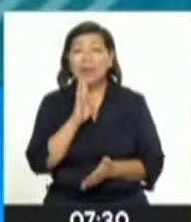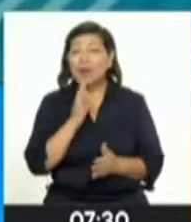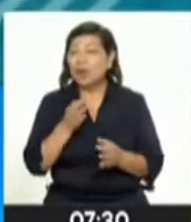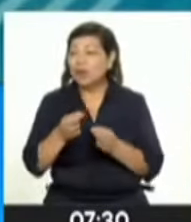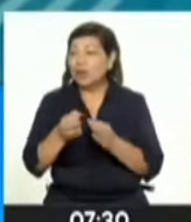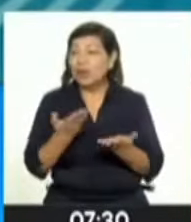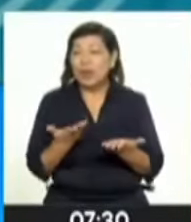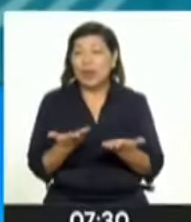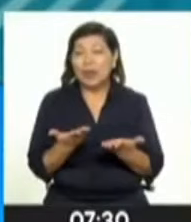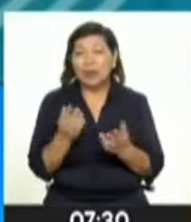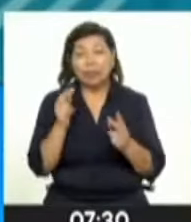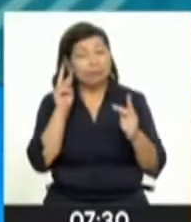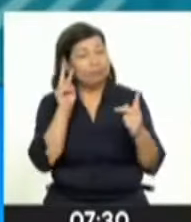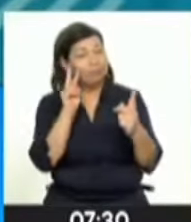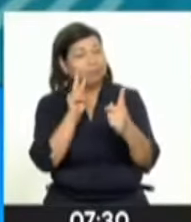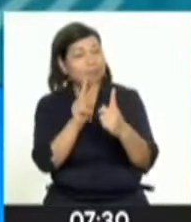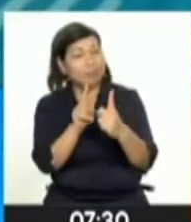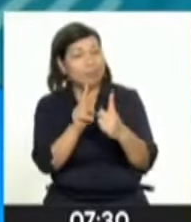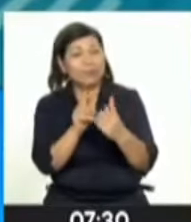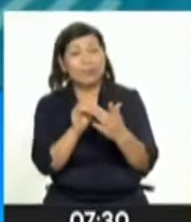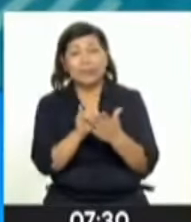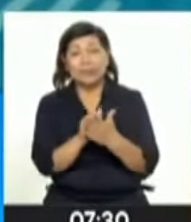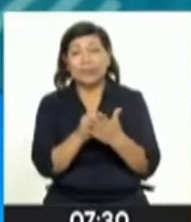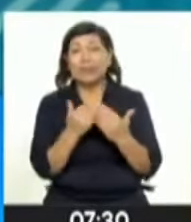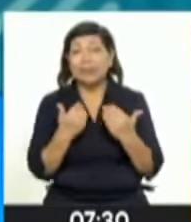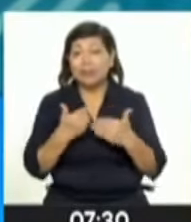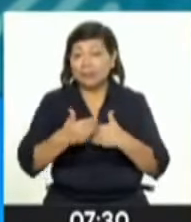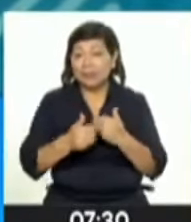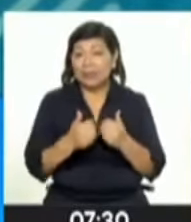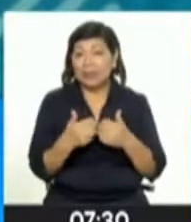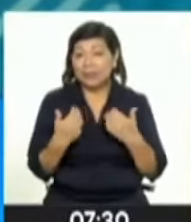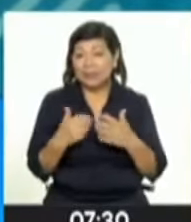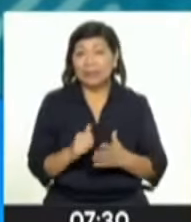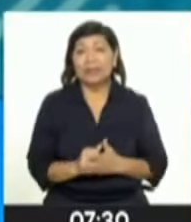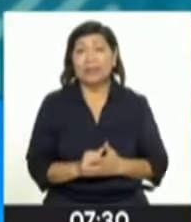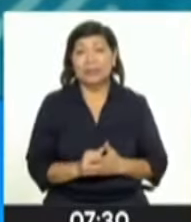sobre la visión y las acciones que se están ejecutando ya desde su